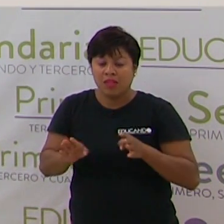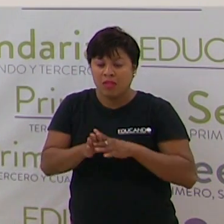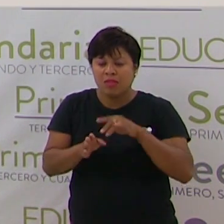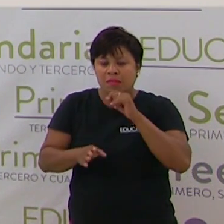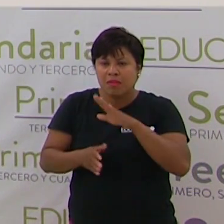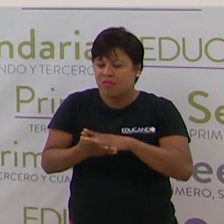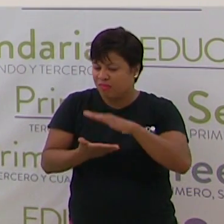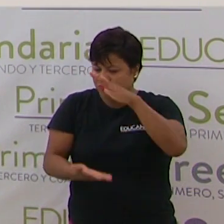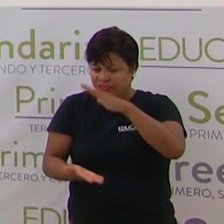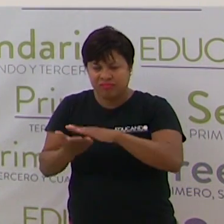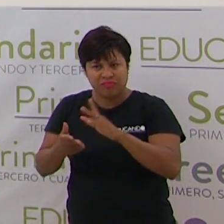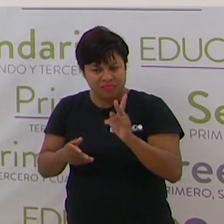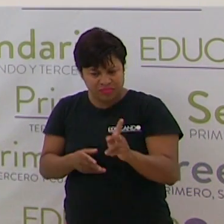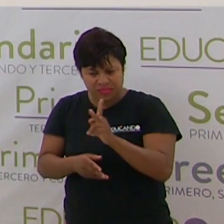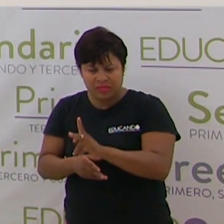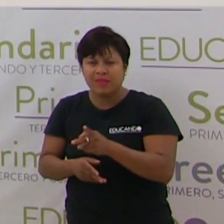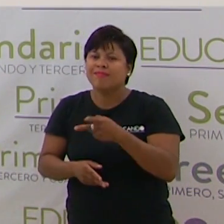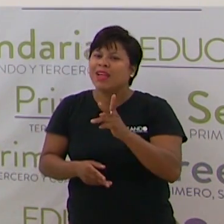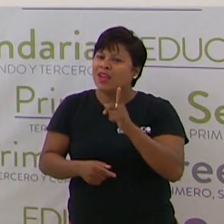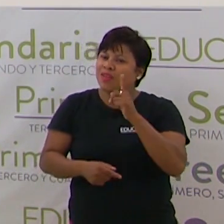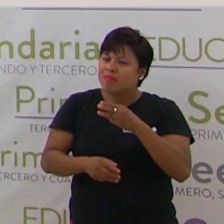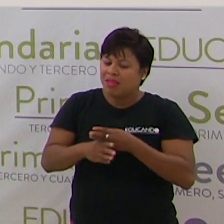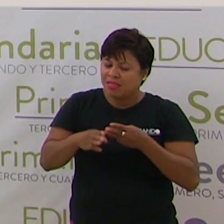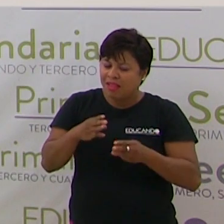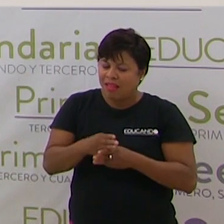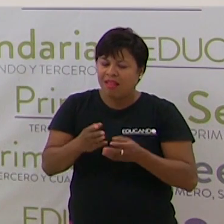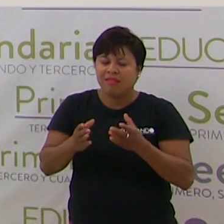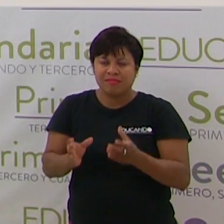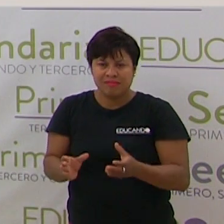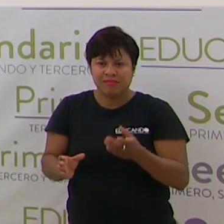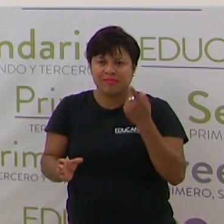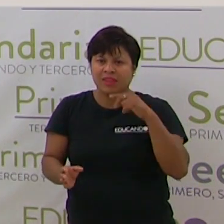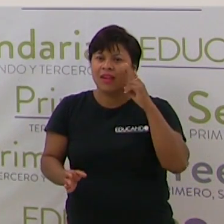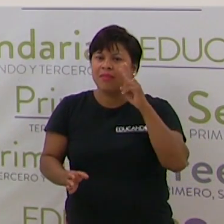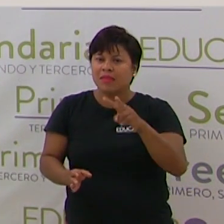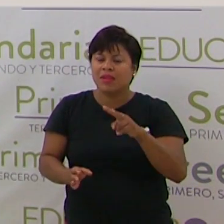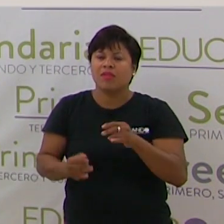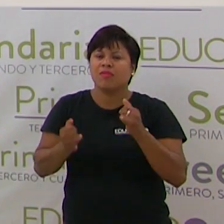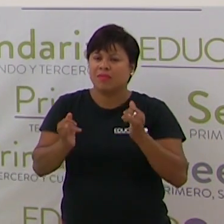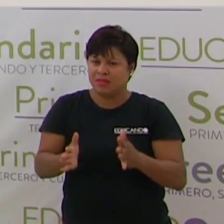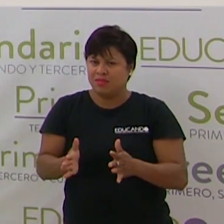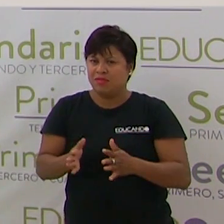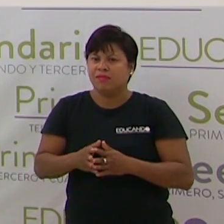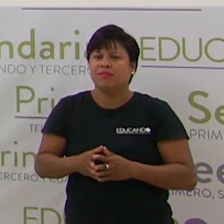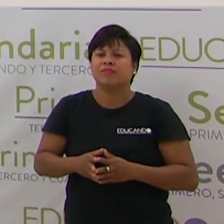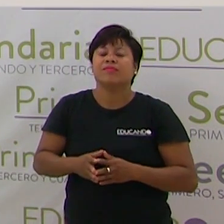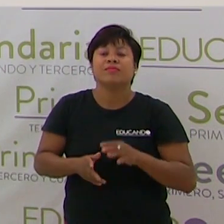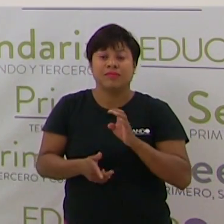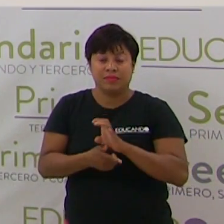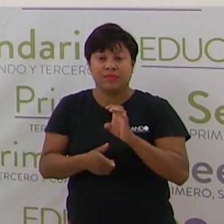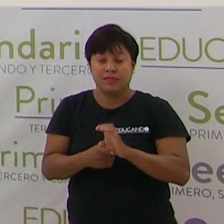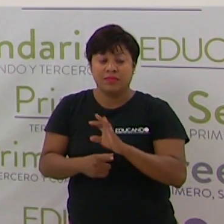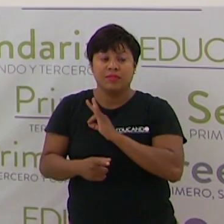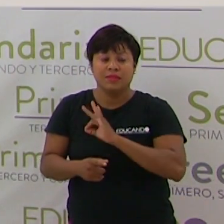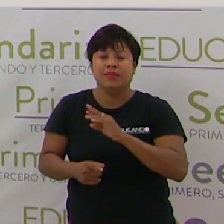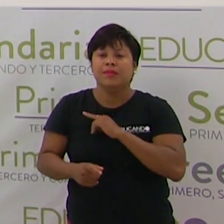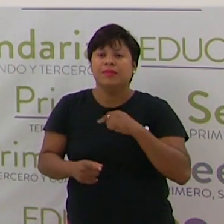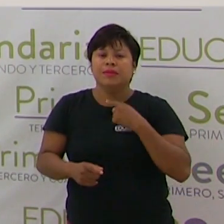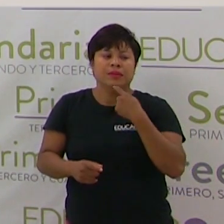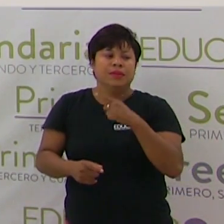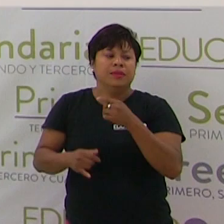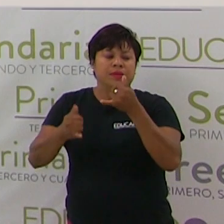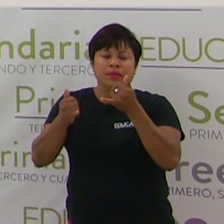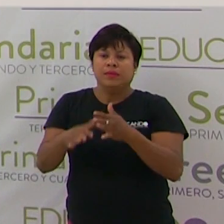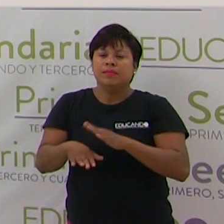mismo tamaño, el material influye para ver su peso. Y entonces podemos decir que pesa